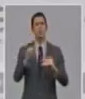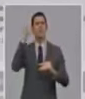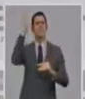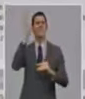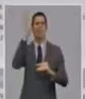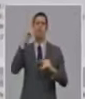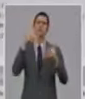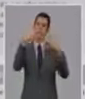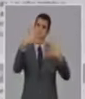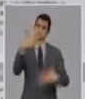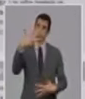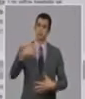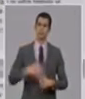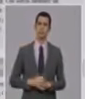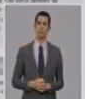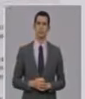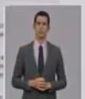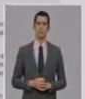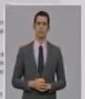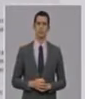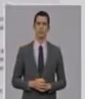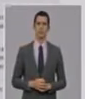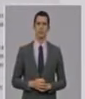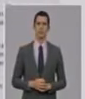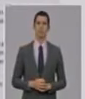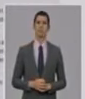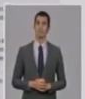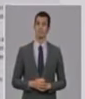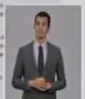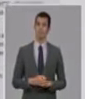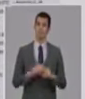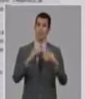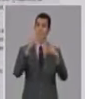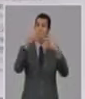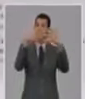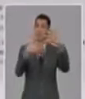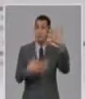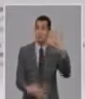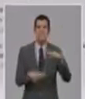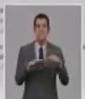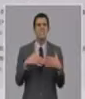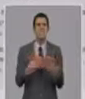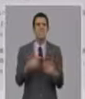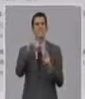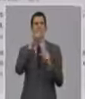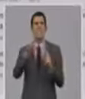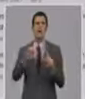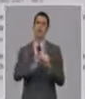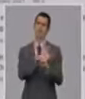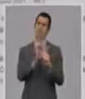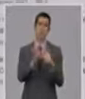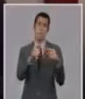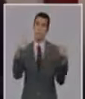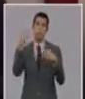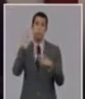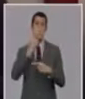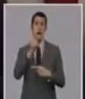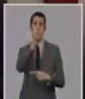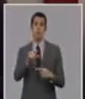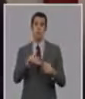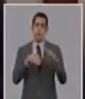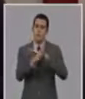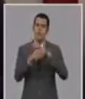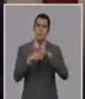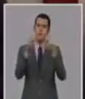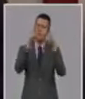entre los más leídos del año pasado. Asimismo, lo más compartido fueron las buenas noticias sobre los candidatos vacunales cubanos. Los